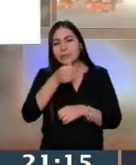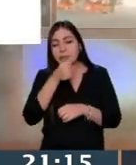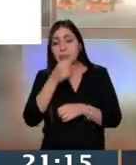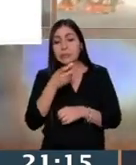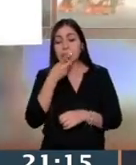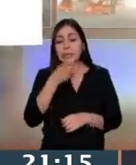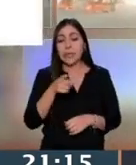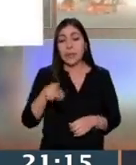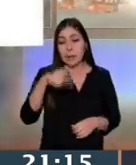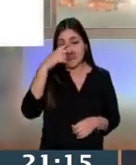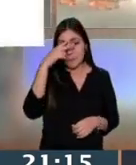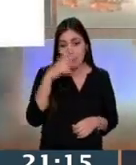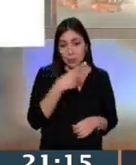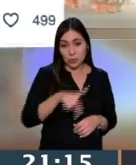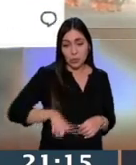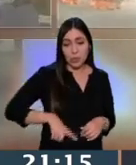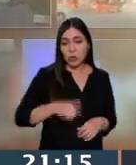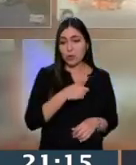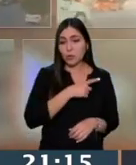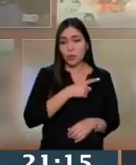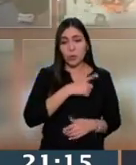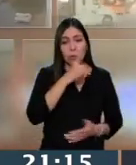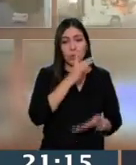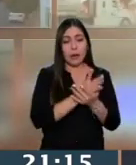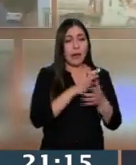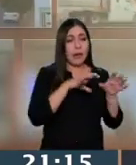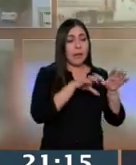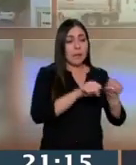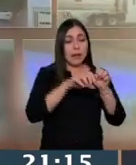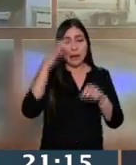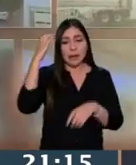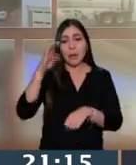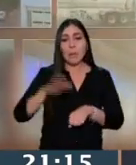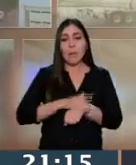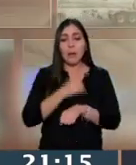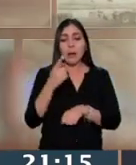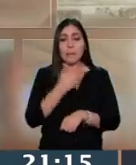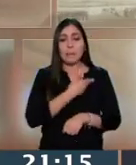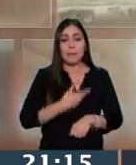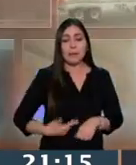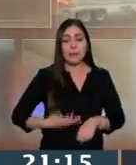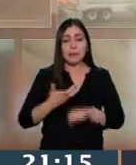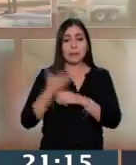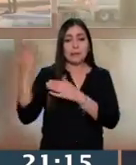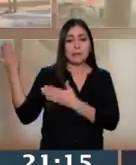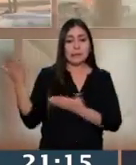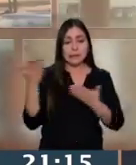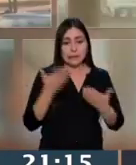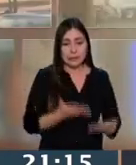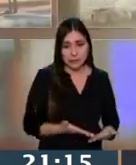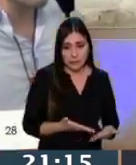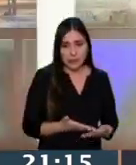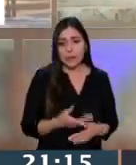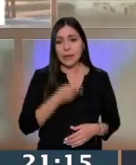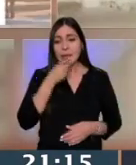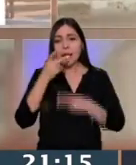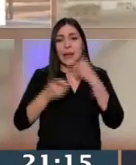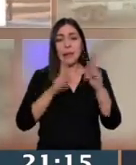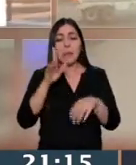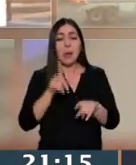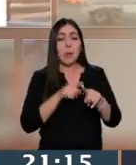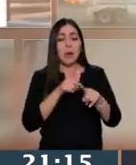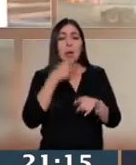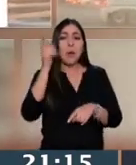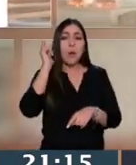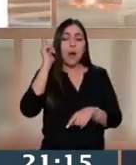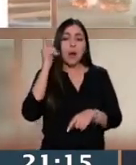criminales por la próxima visita de Biden y agregaron en tono de burla que el mandatario estadounidense debería visitar más